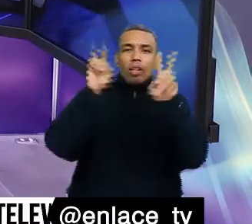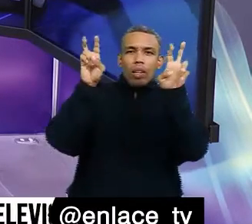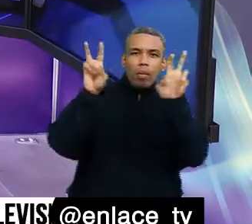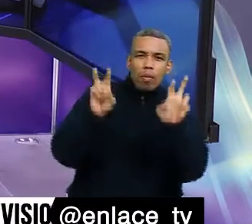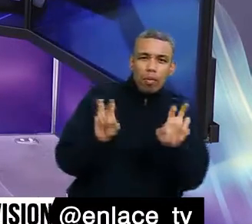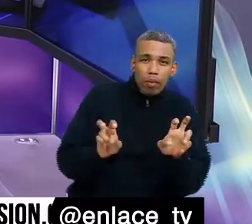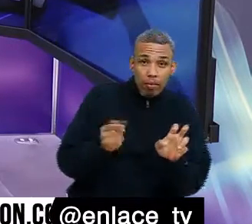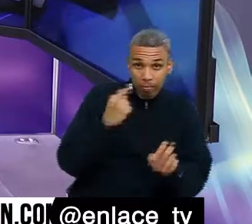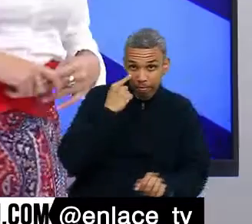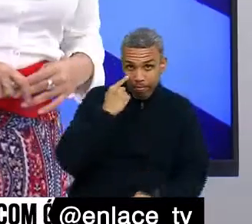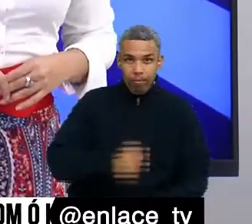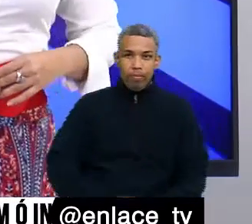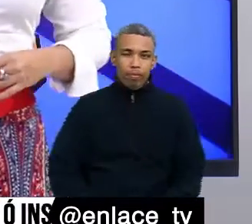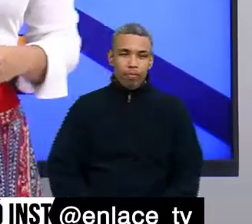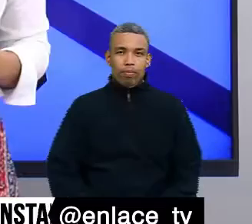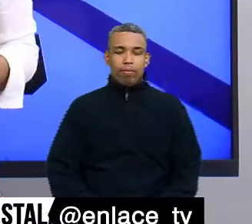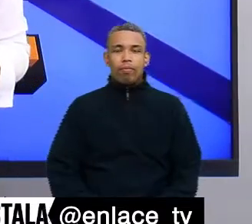nuestros titulares.